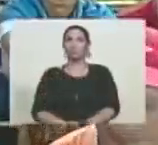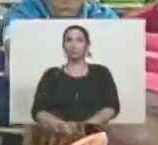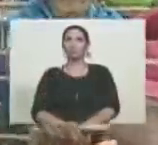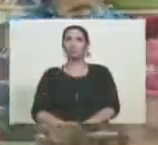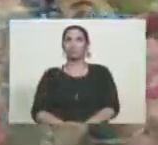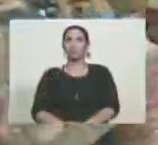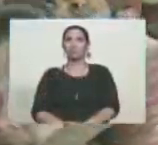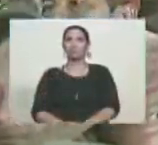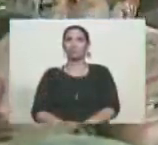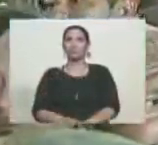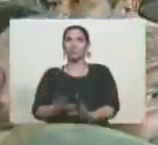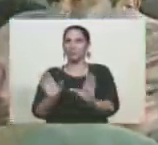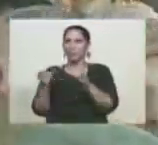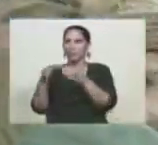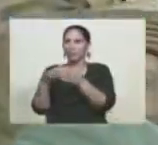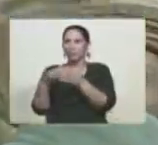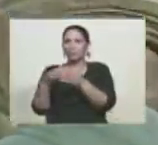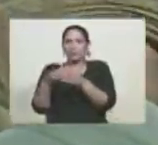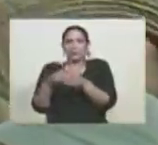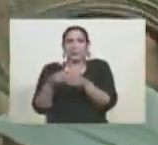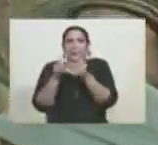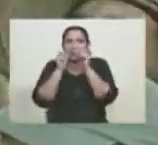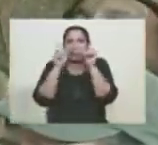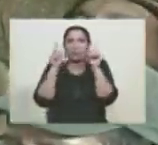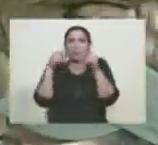Los burócratas dijeron, nos van a descubrir.